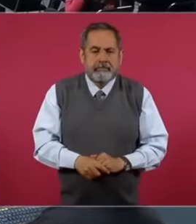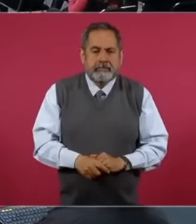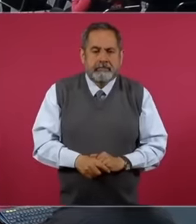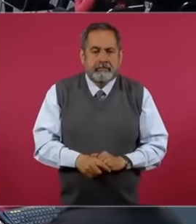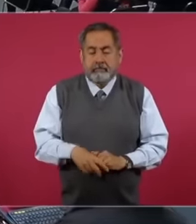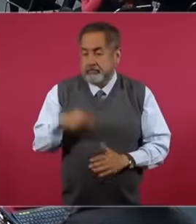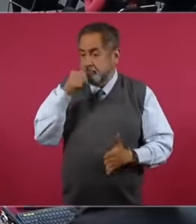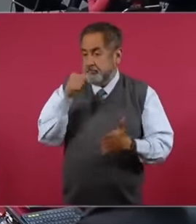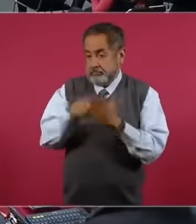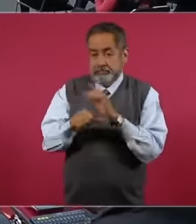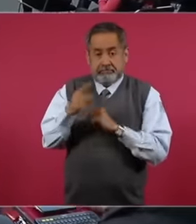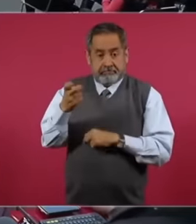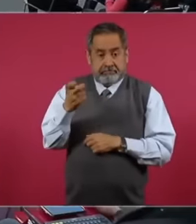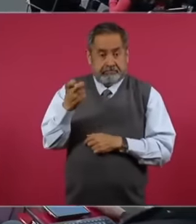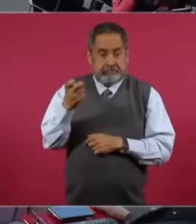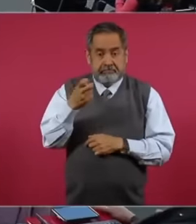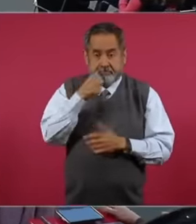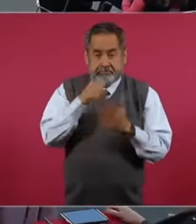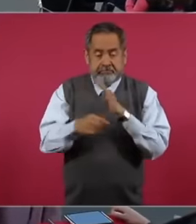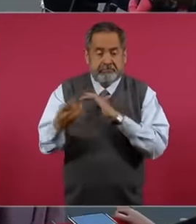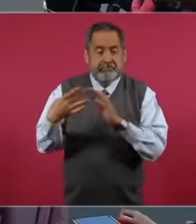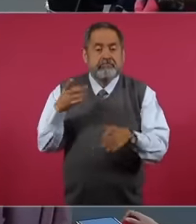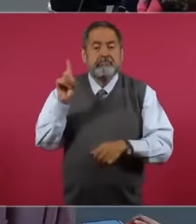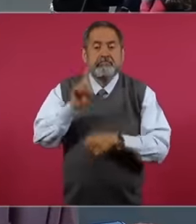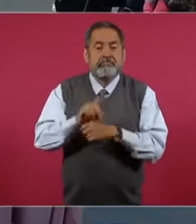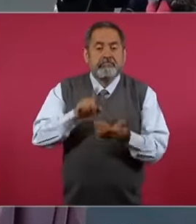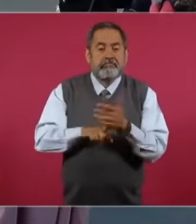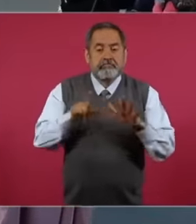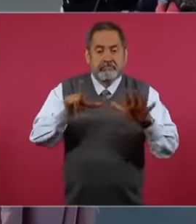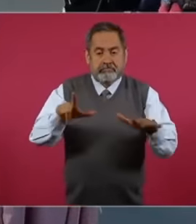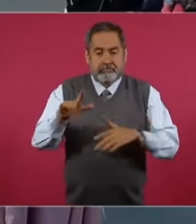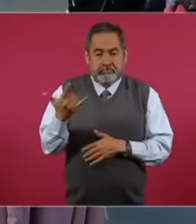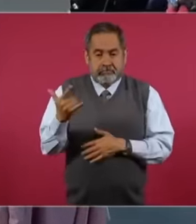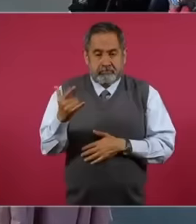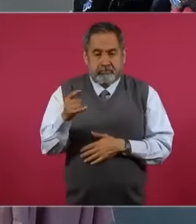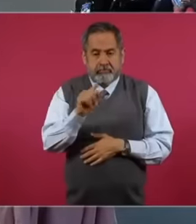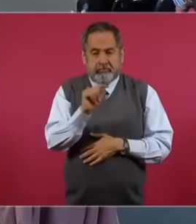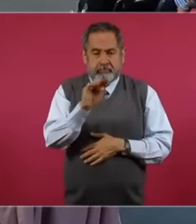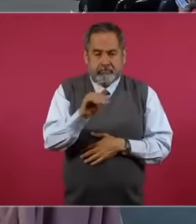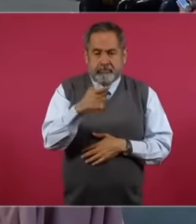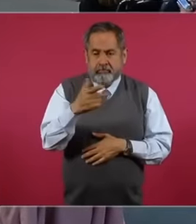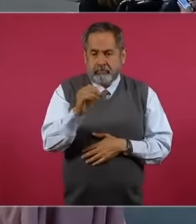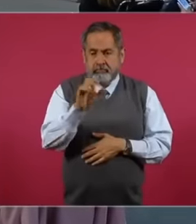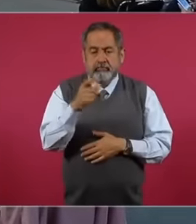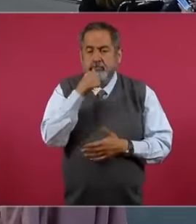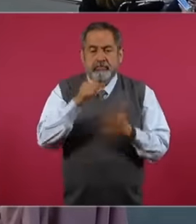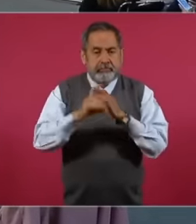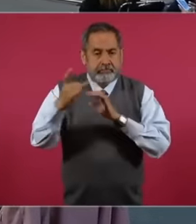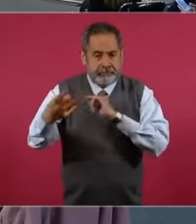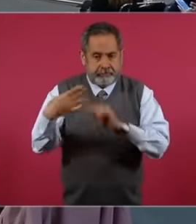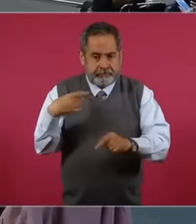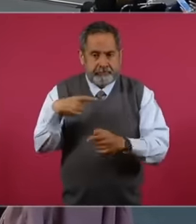Esta es la carta que el 17 de julio envió Tim Golden